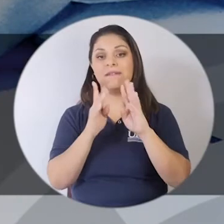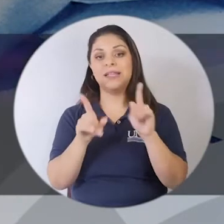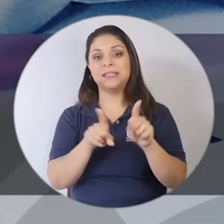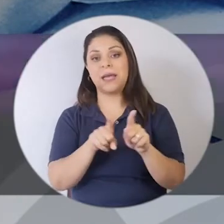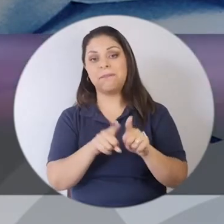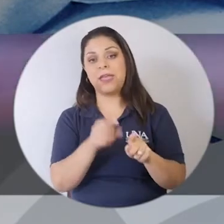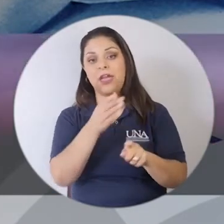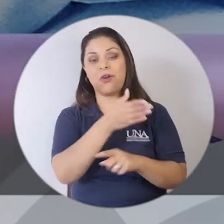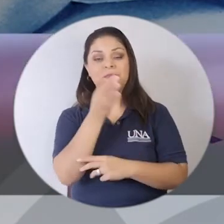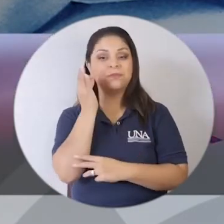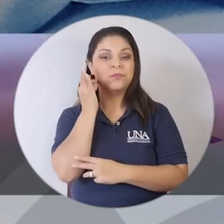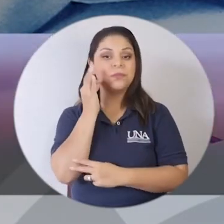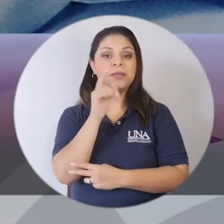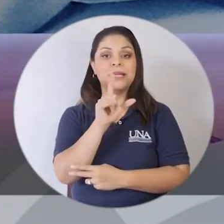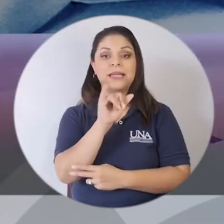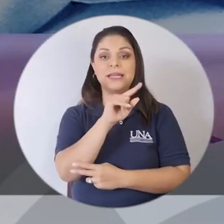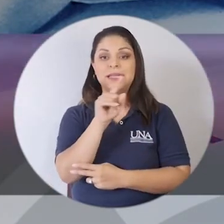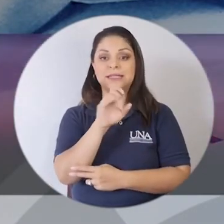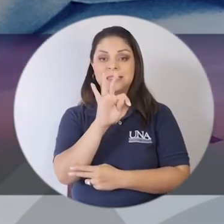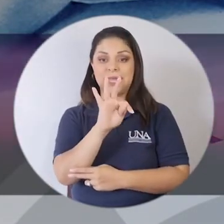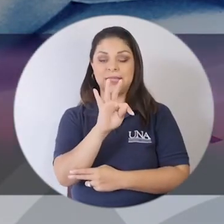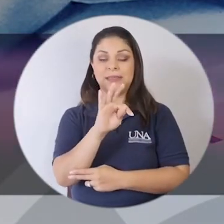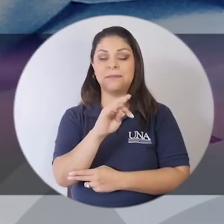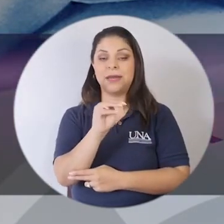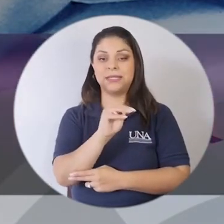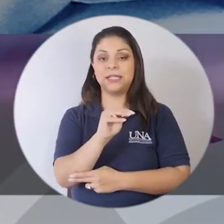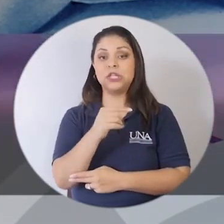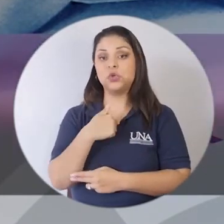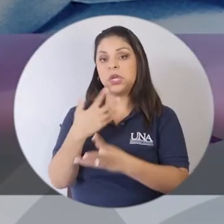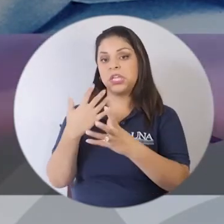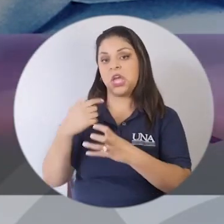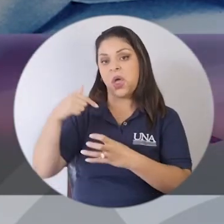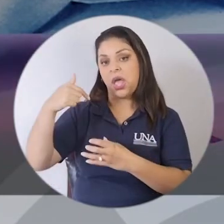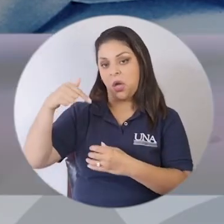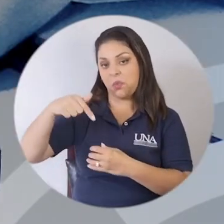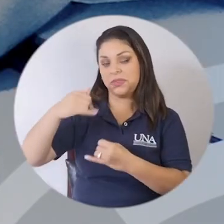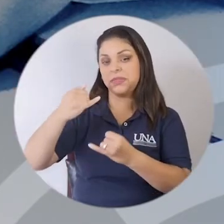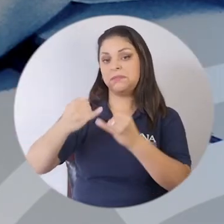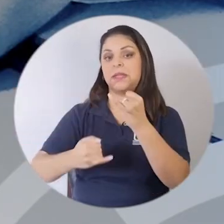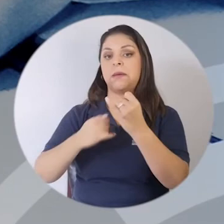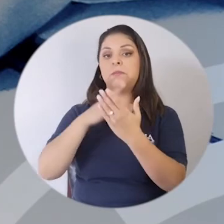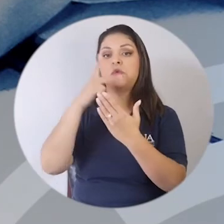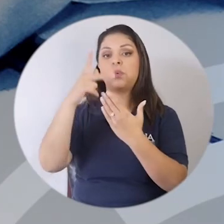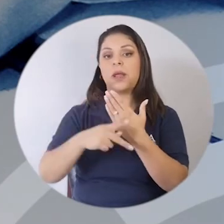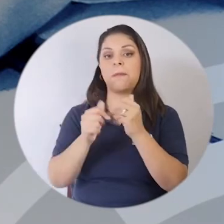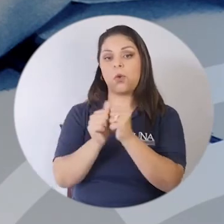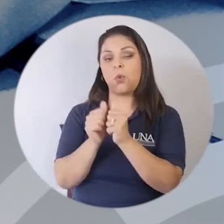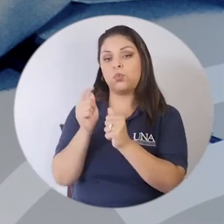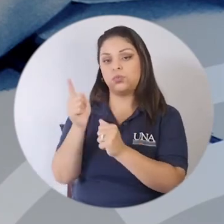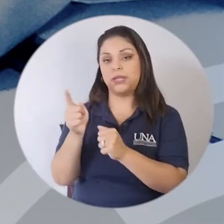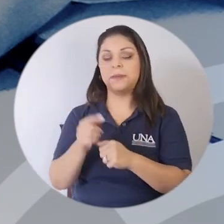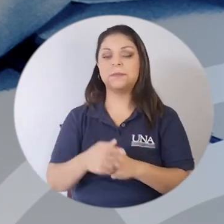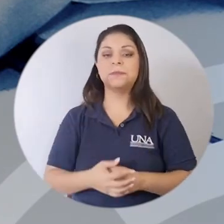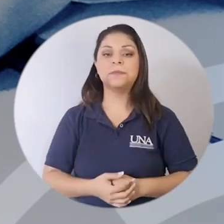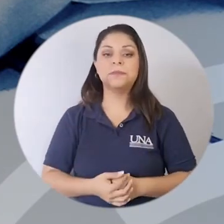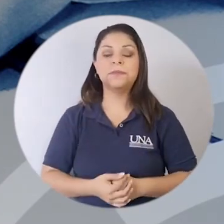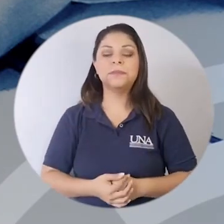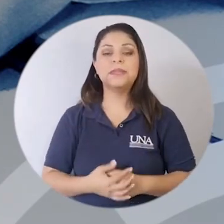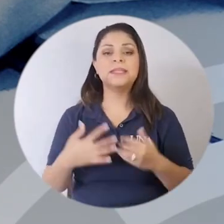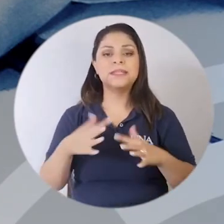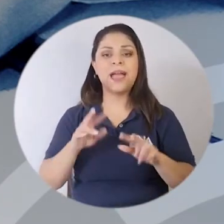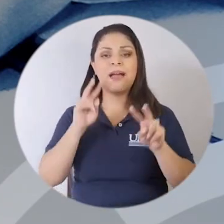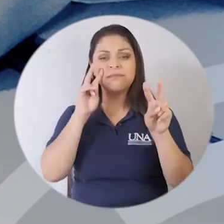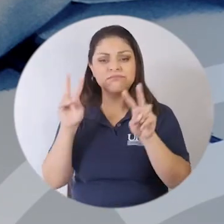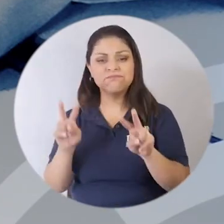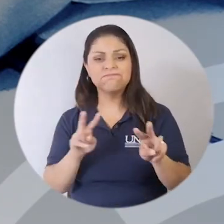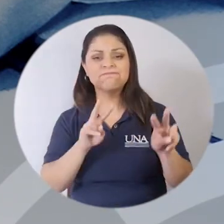conversé también con Lizeth Martínez y quiero cerrar el programa con usted en este sentido, hemos